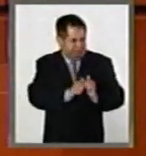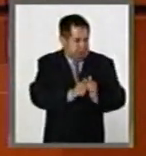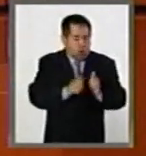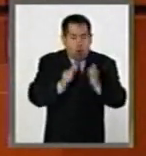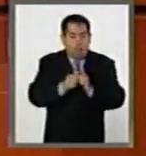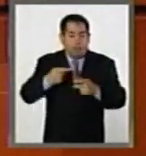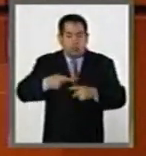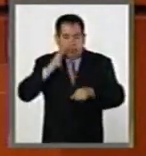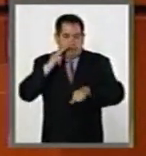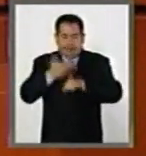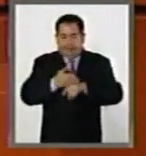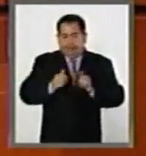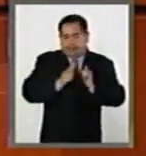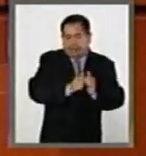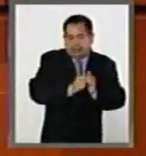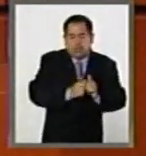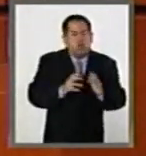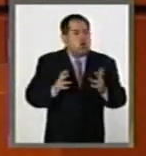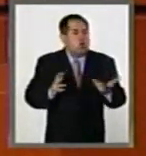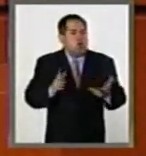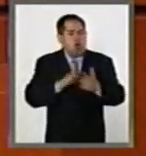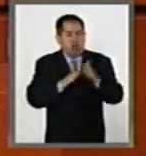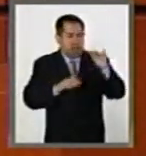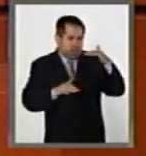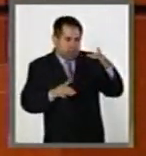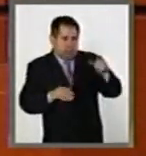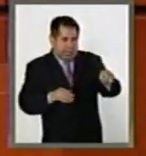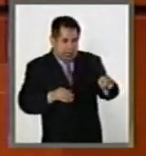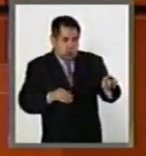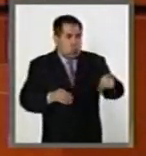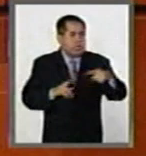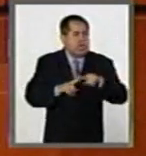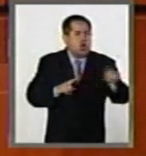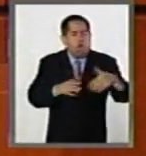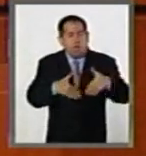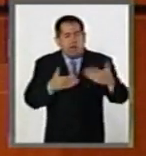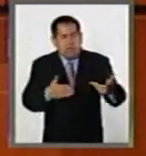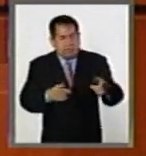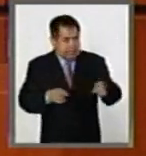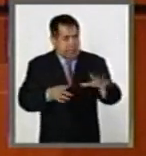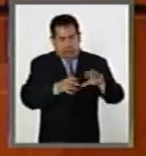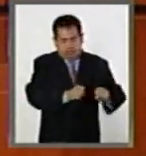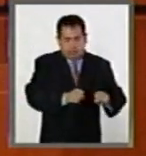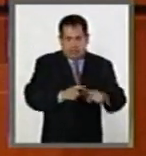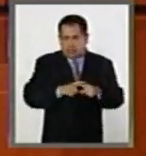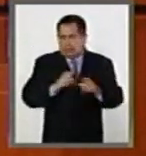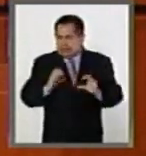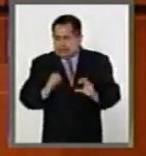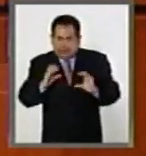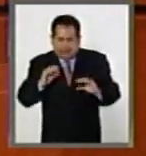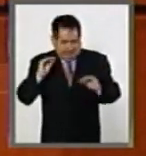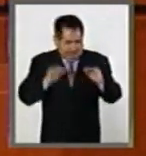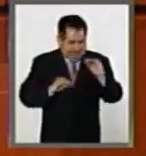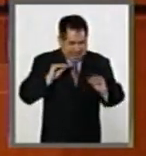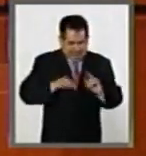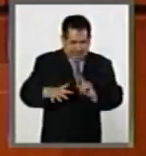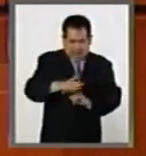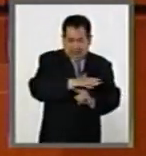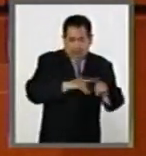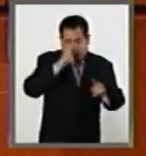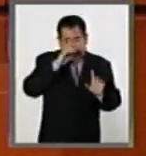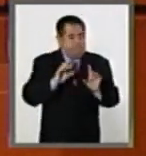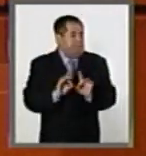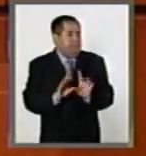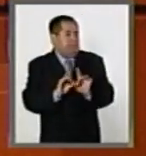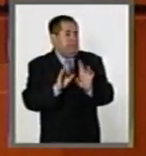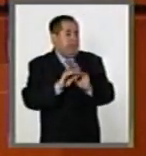persona responsable o en una persona en la que confíe. Estamos tomando todas las previsiones para que en la eventualidad de